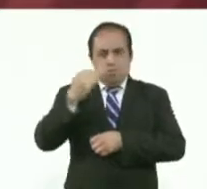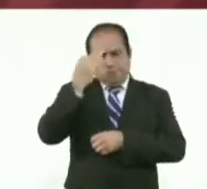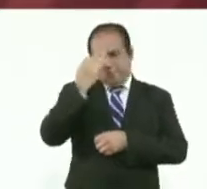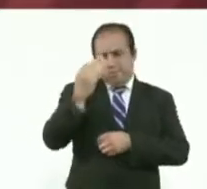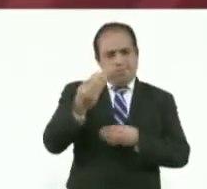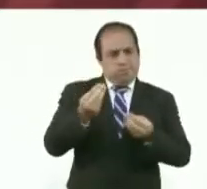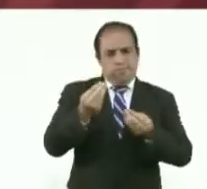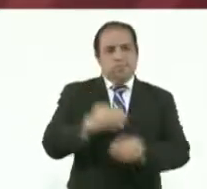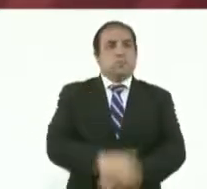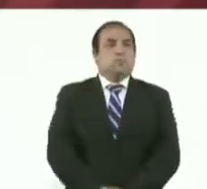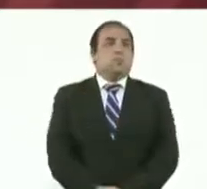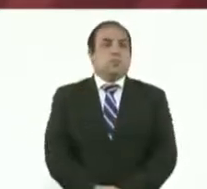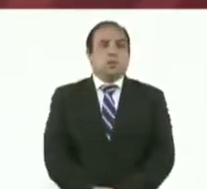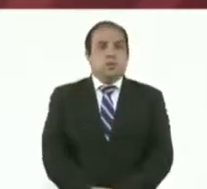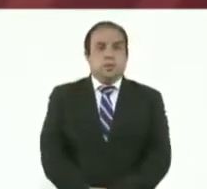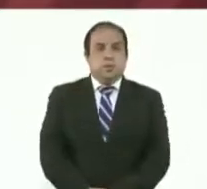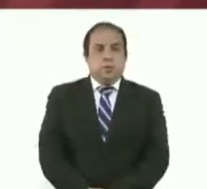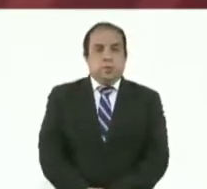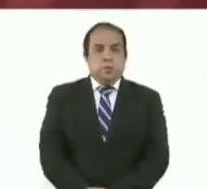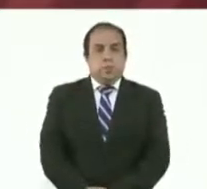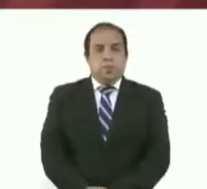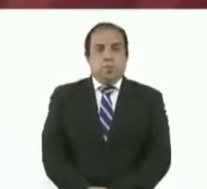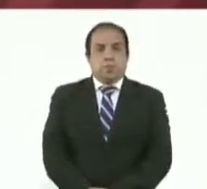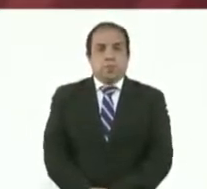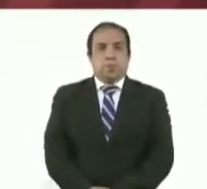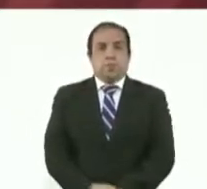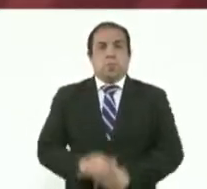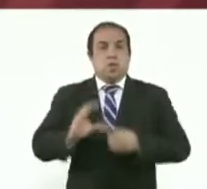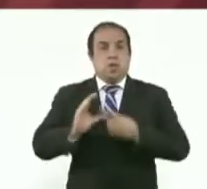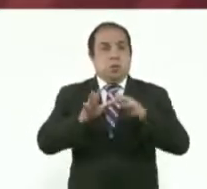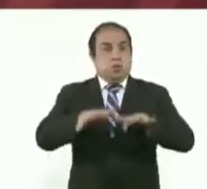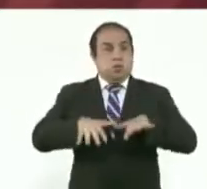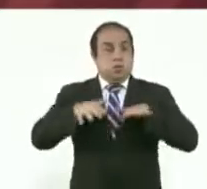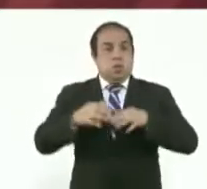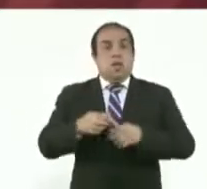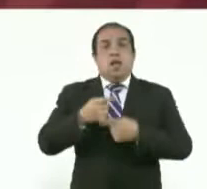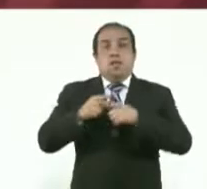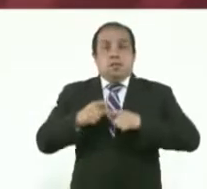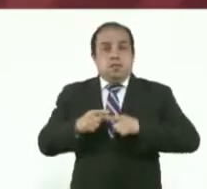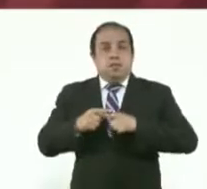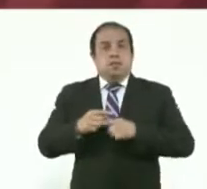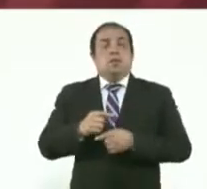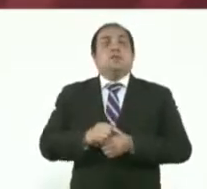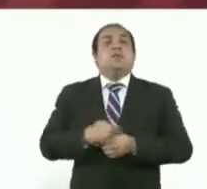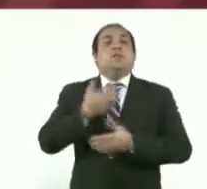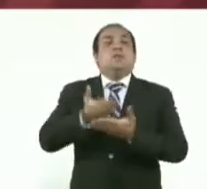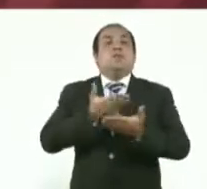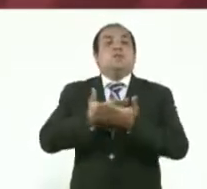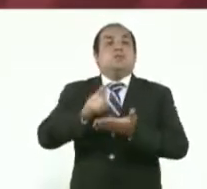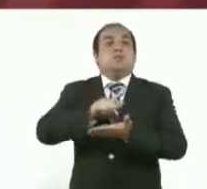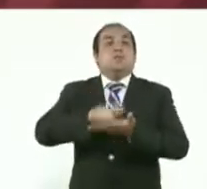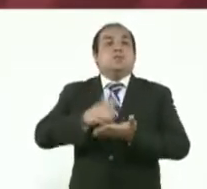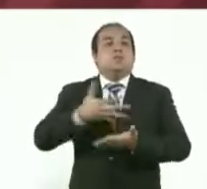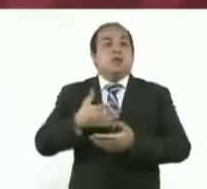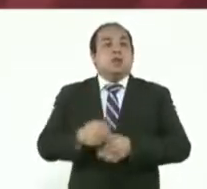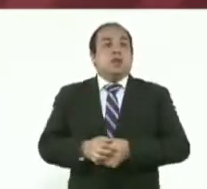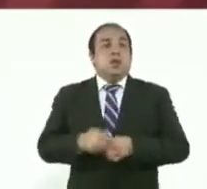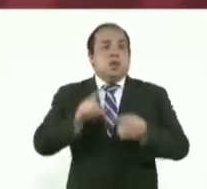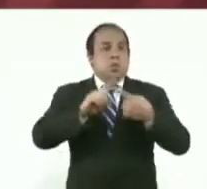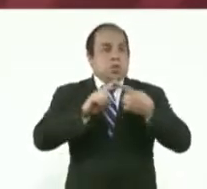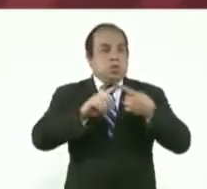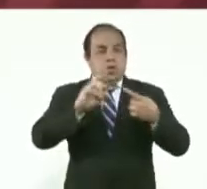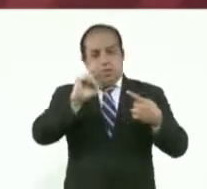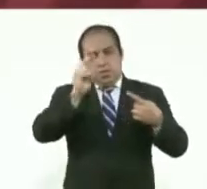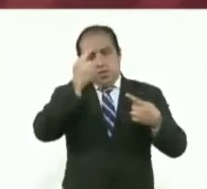tiempo. Y en el Congreso pues hay varias iniciativas, una de ellas, les recordamos ahí, es